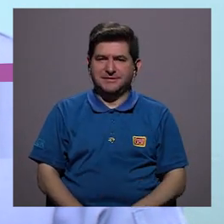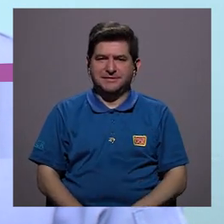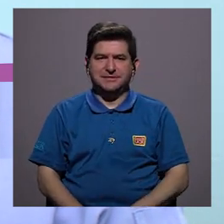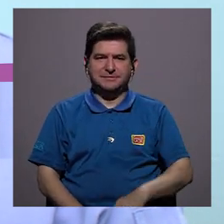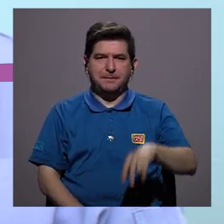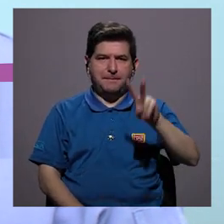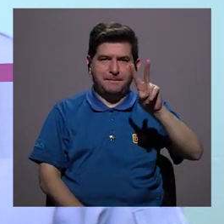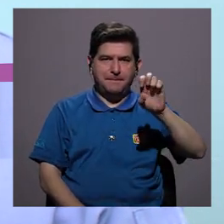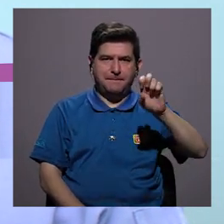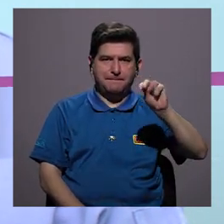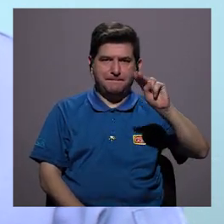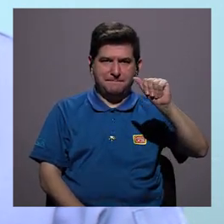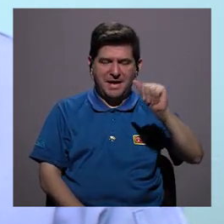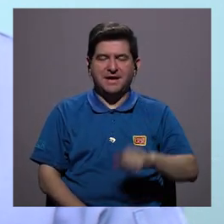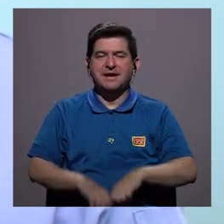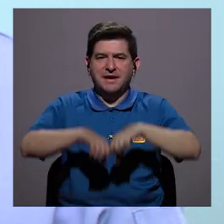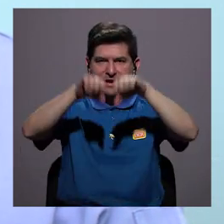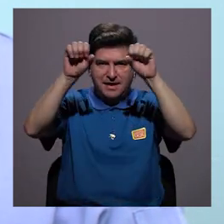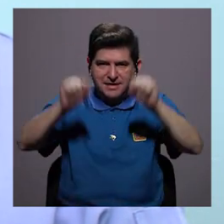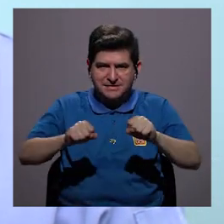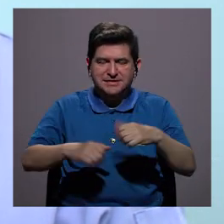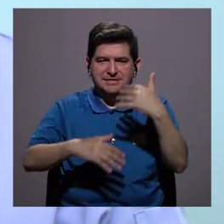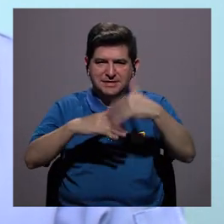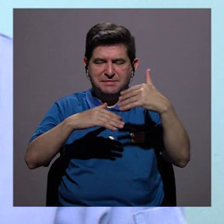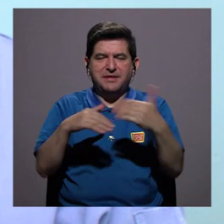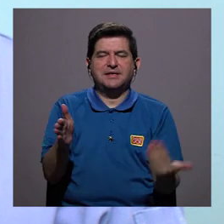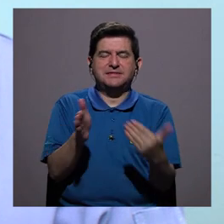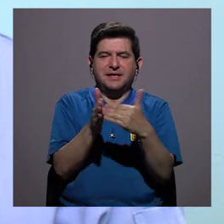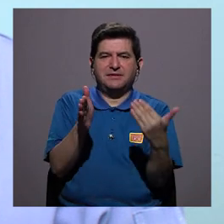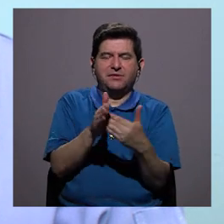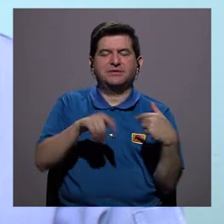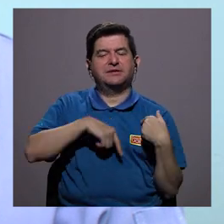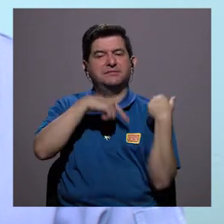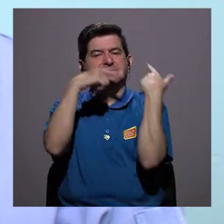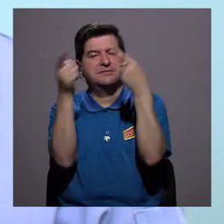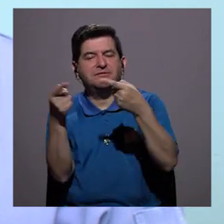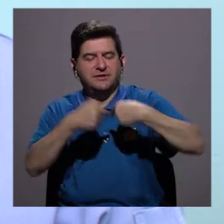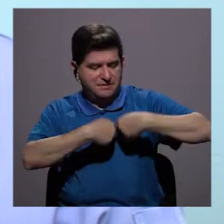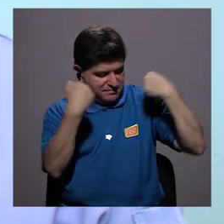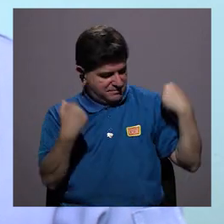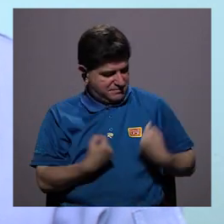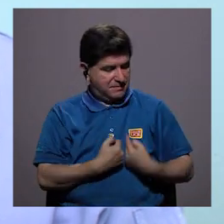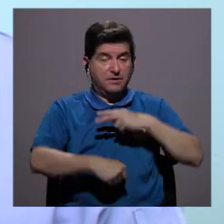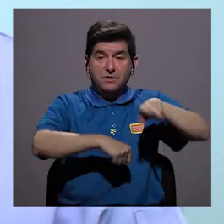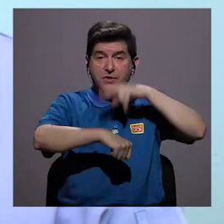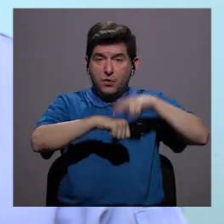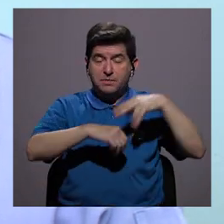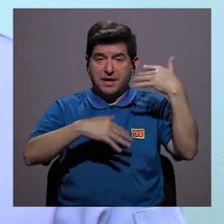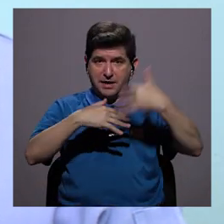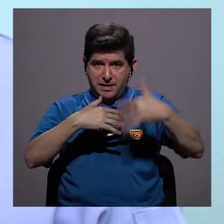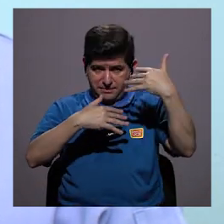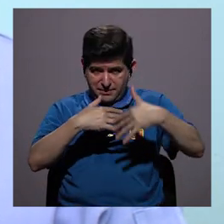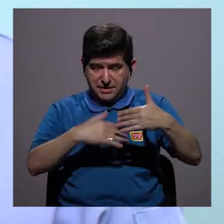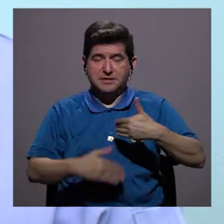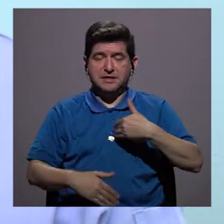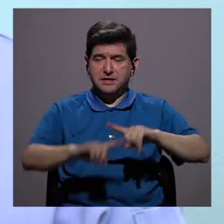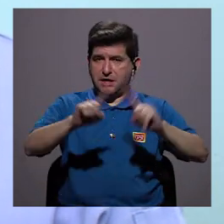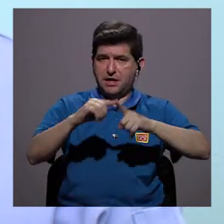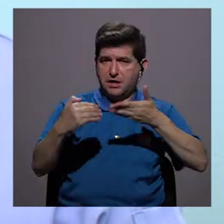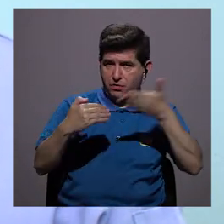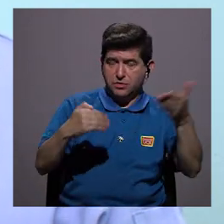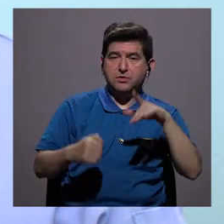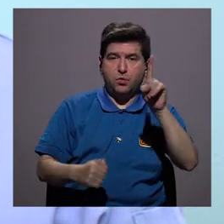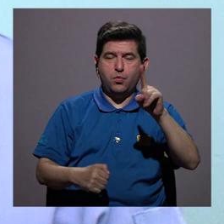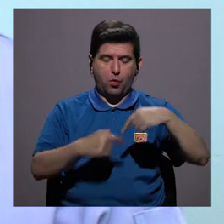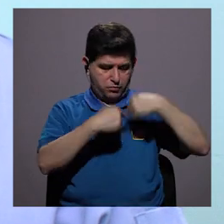vena es el sistema de retorno de la sangre hacia el corazón. Normalmente la circulación se compone